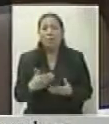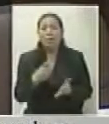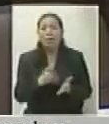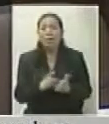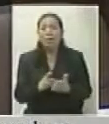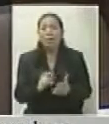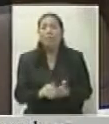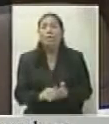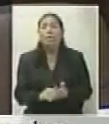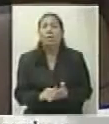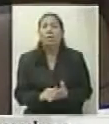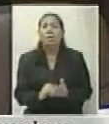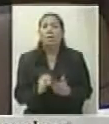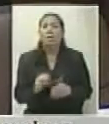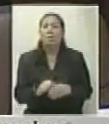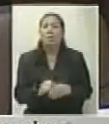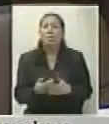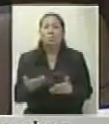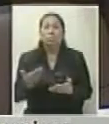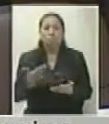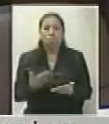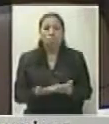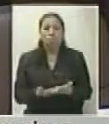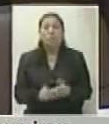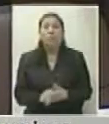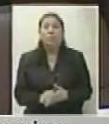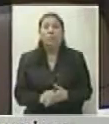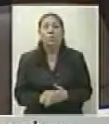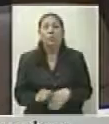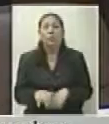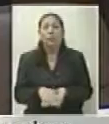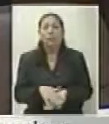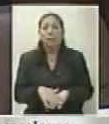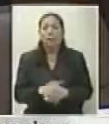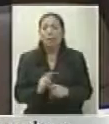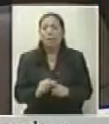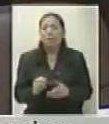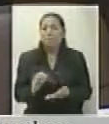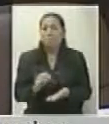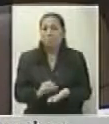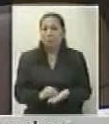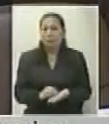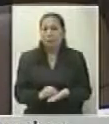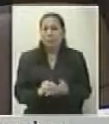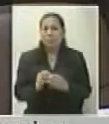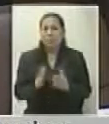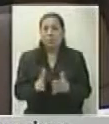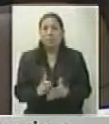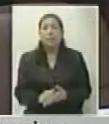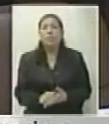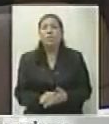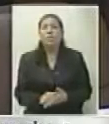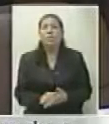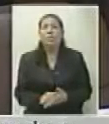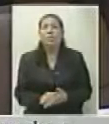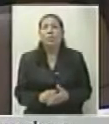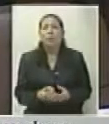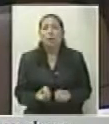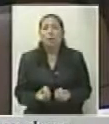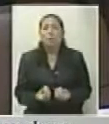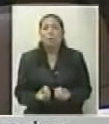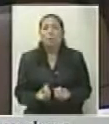dictarse el fallo, se va a aplicar la inhabilitación o la sanción administrativa. Es más, hay sentencias de habeas corpus, como